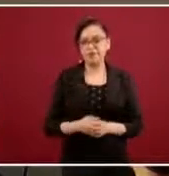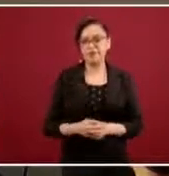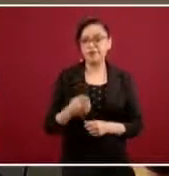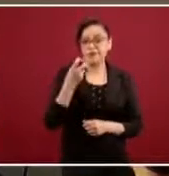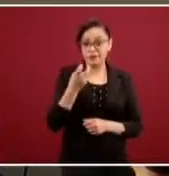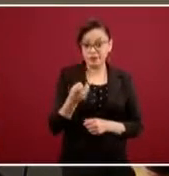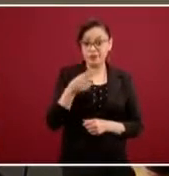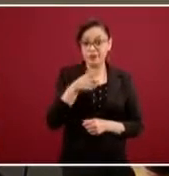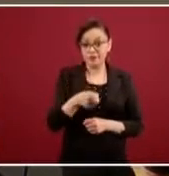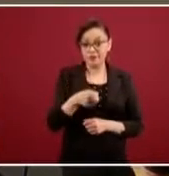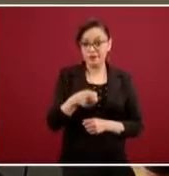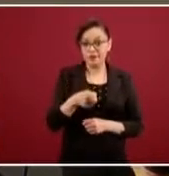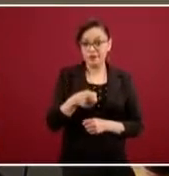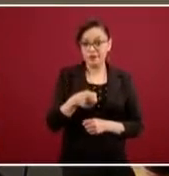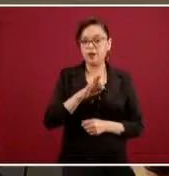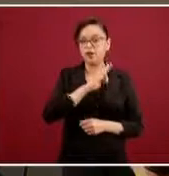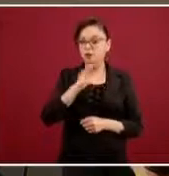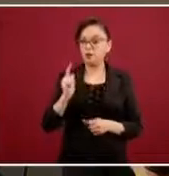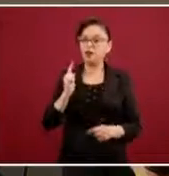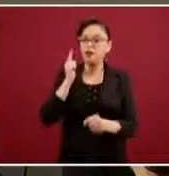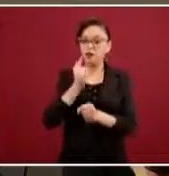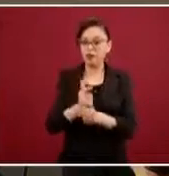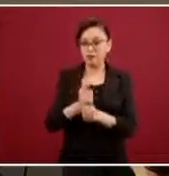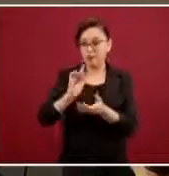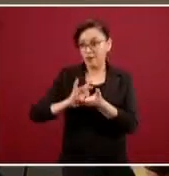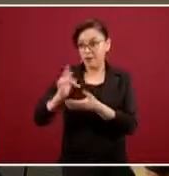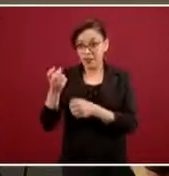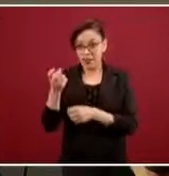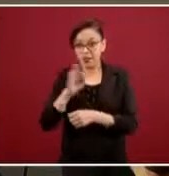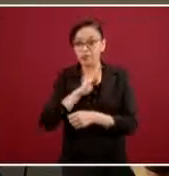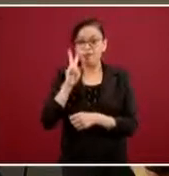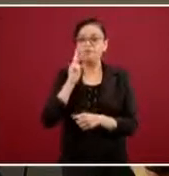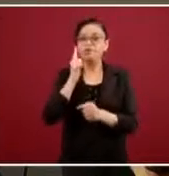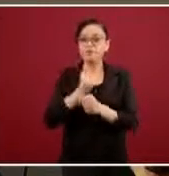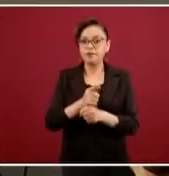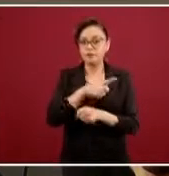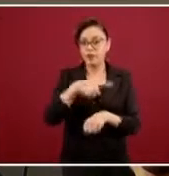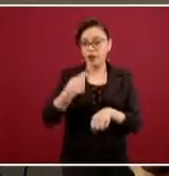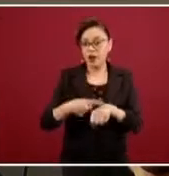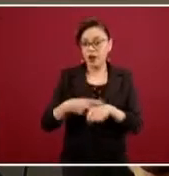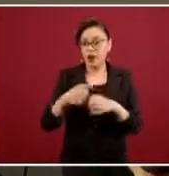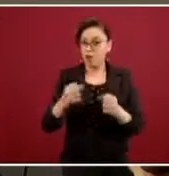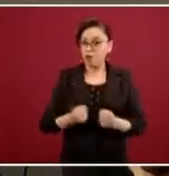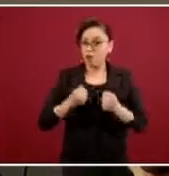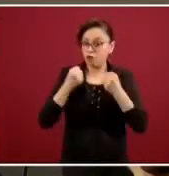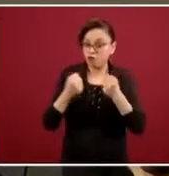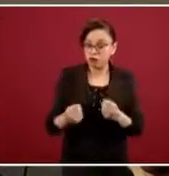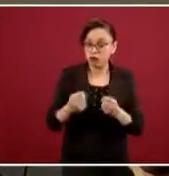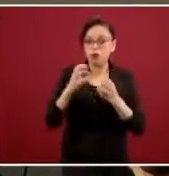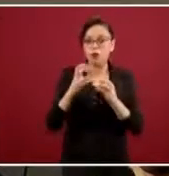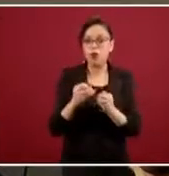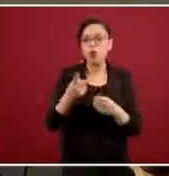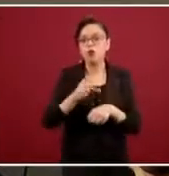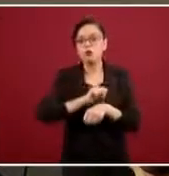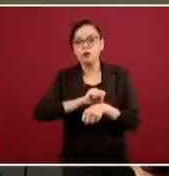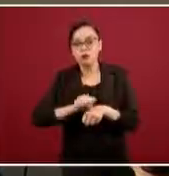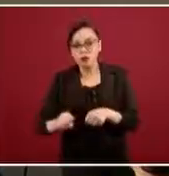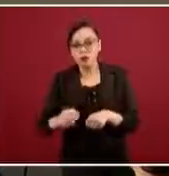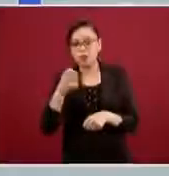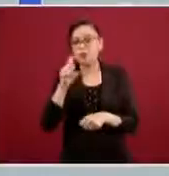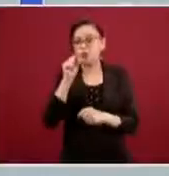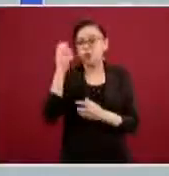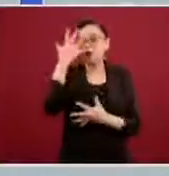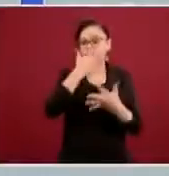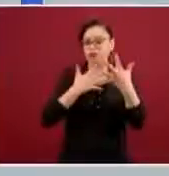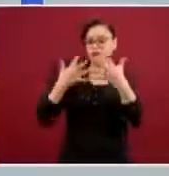grave, qué tan agresiva es la enfermedad, esto puede dar una señal confusa. En este momento, en